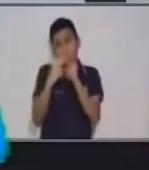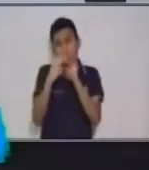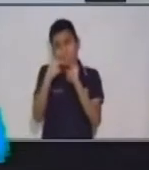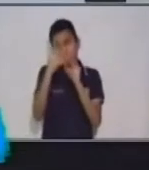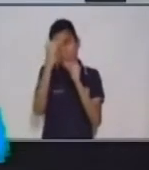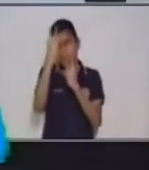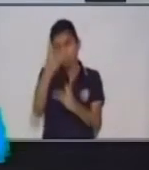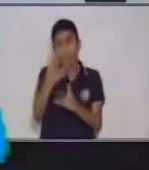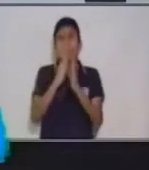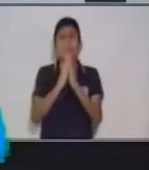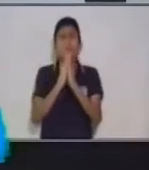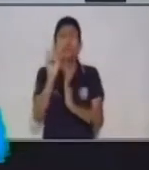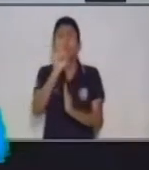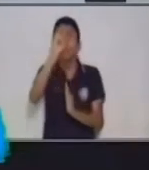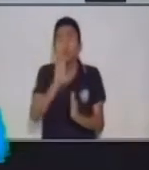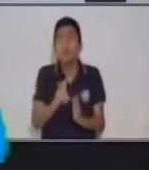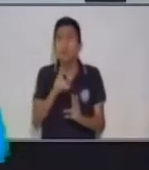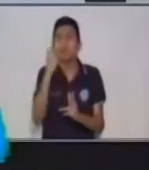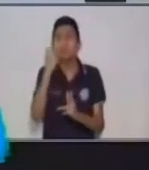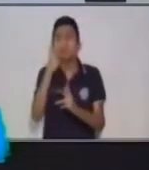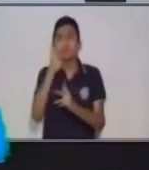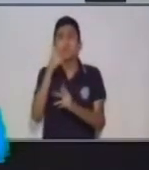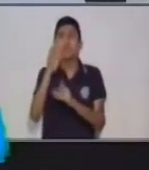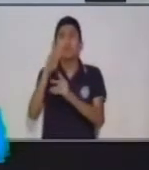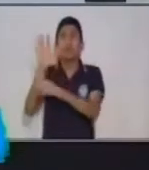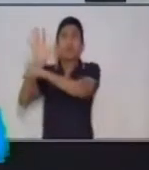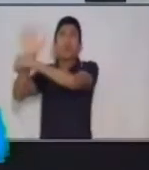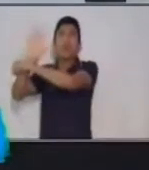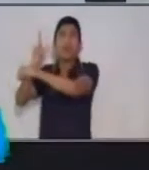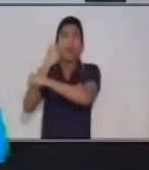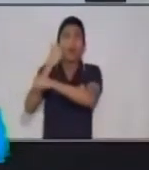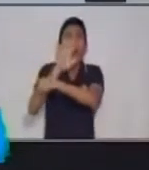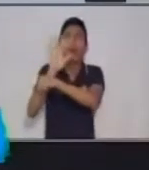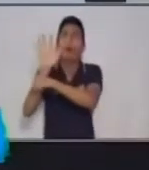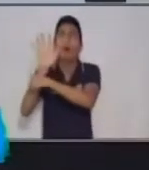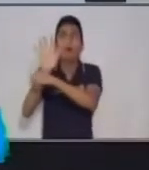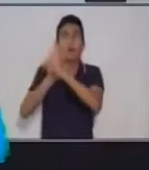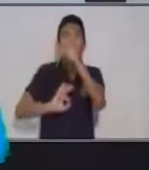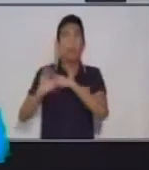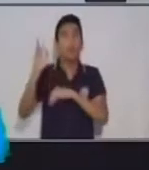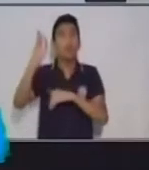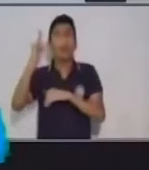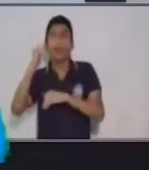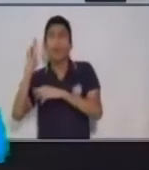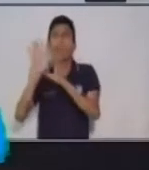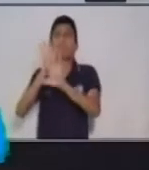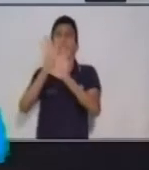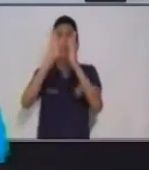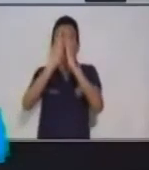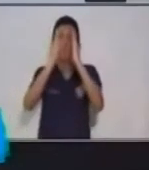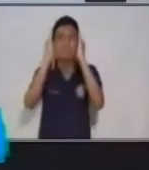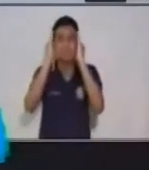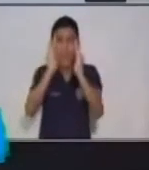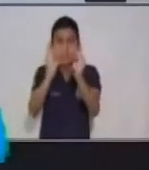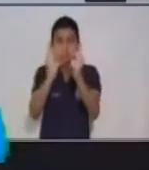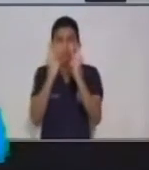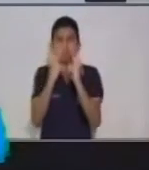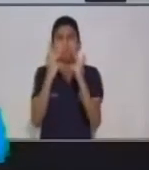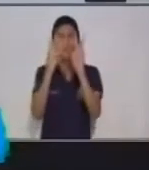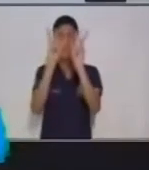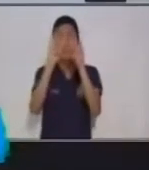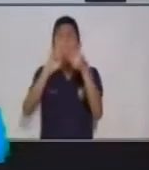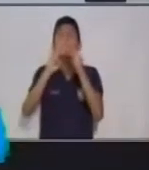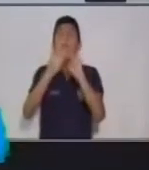que, por favor, no debes de tener ninguna interrupción que pueda alterar tu atención al momento de desarrollar la clase, principalmente en el